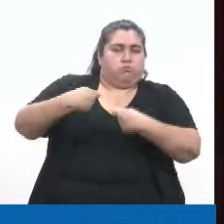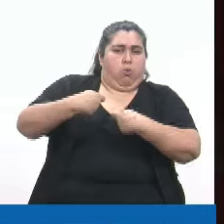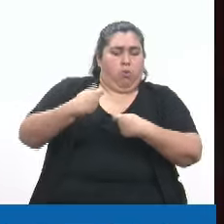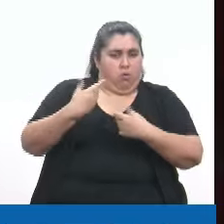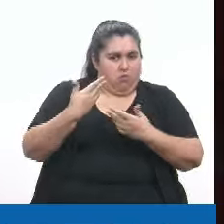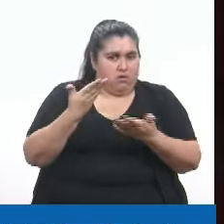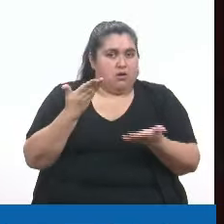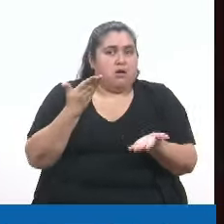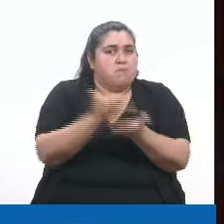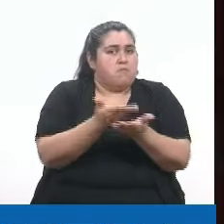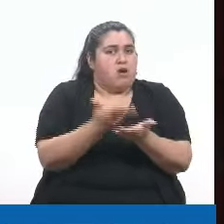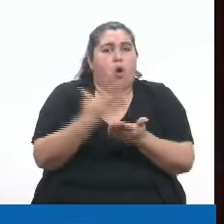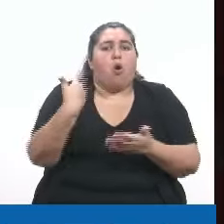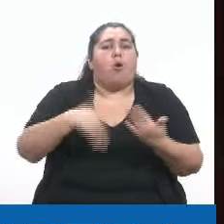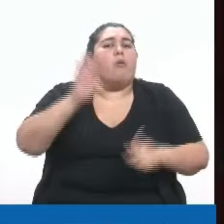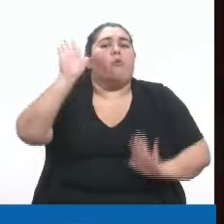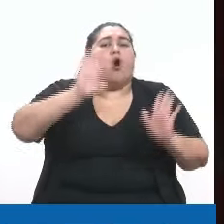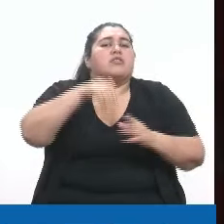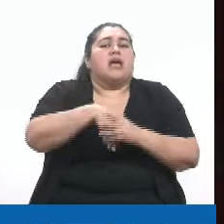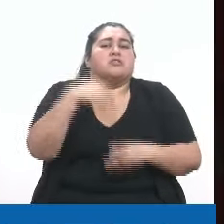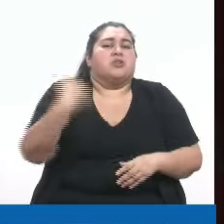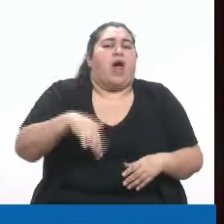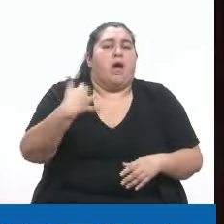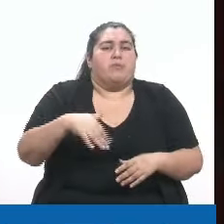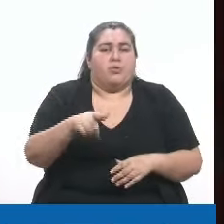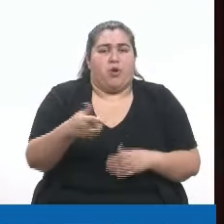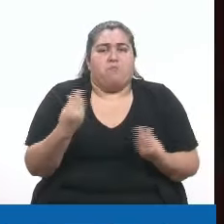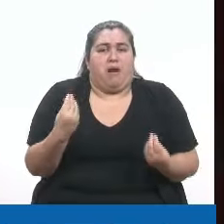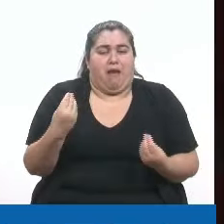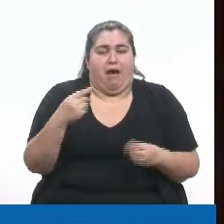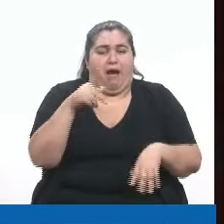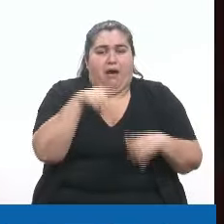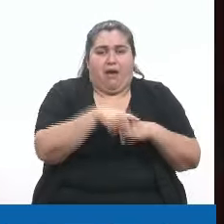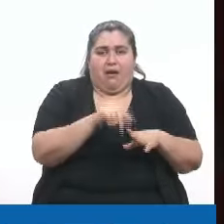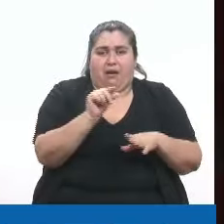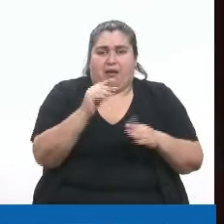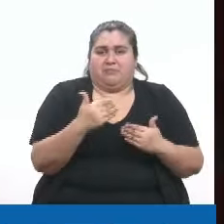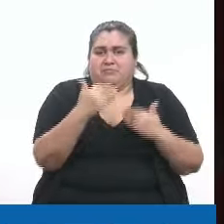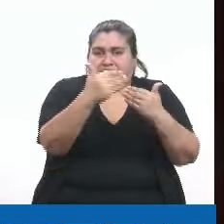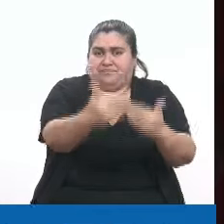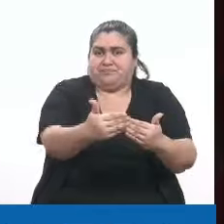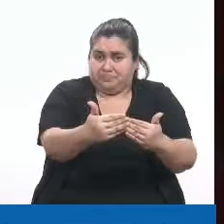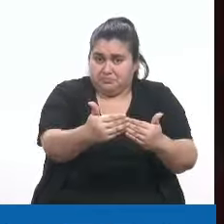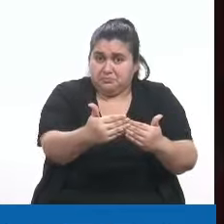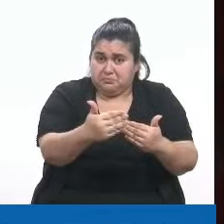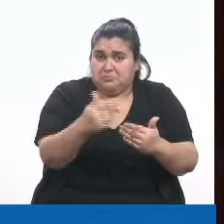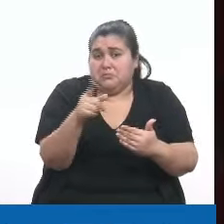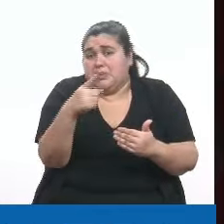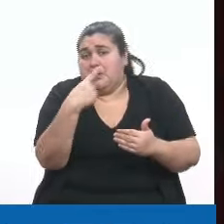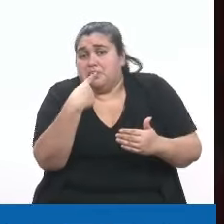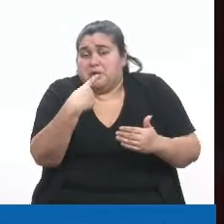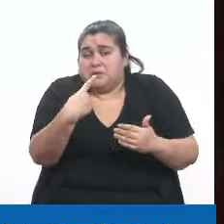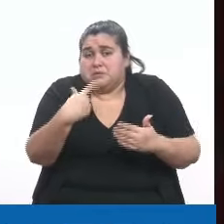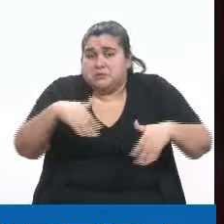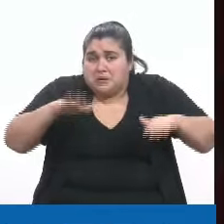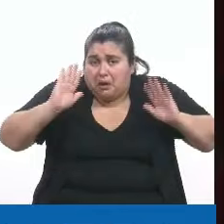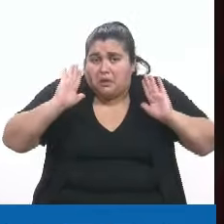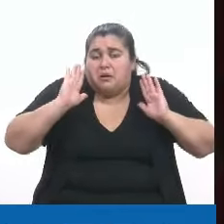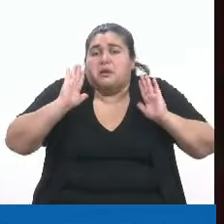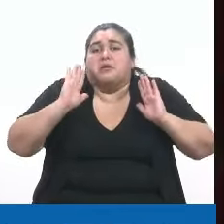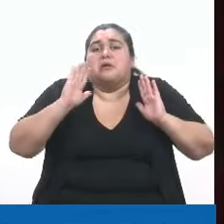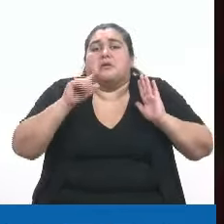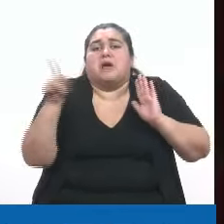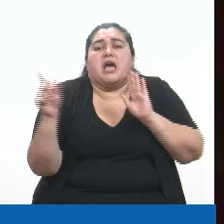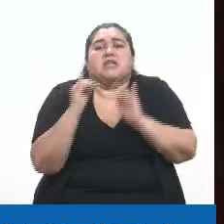votar de inmediato para este pasar un cuarto intermedio según eh el lo